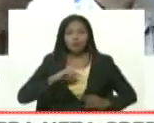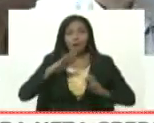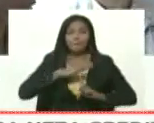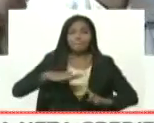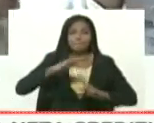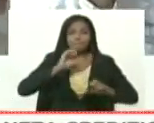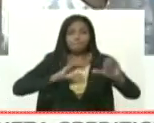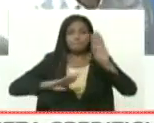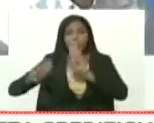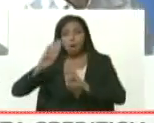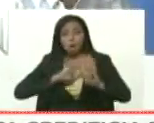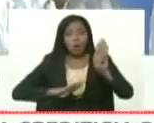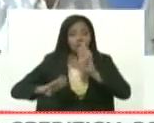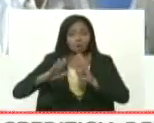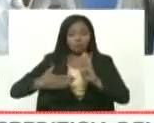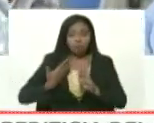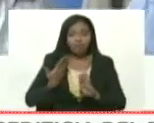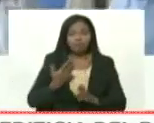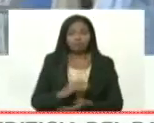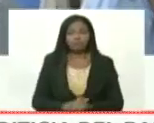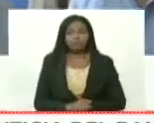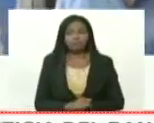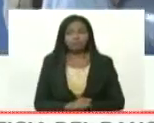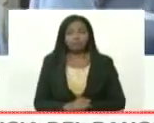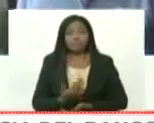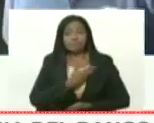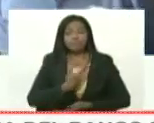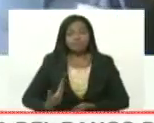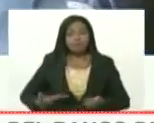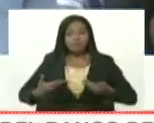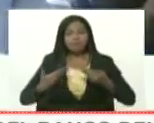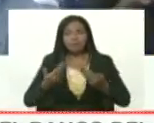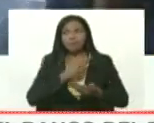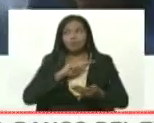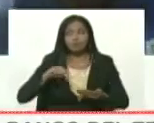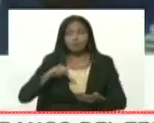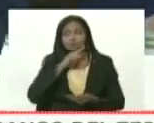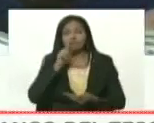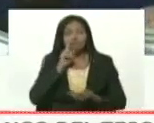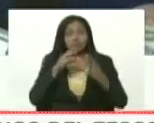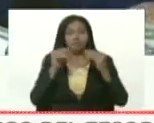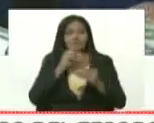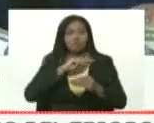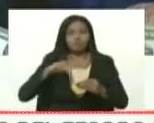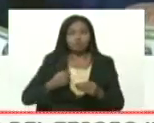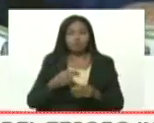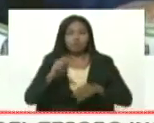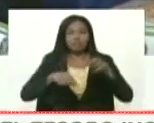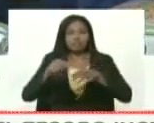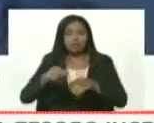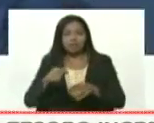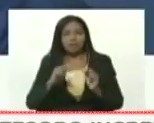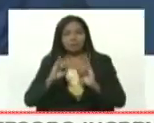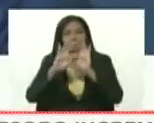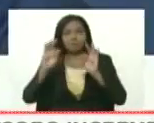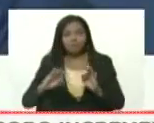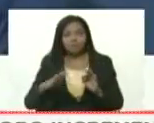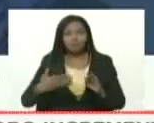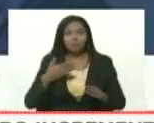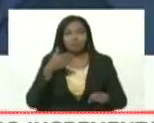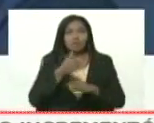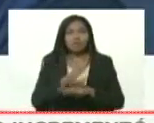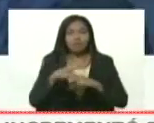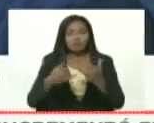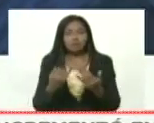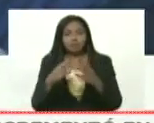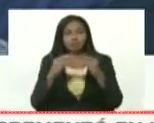biológico. Señor presidente, le regalamos en nombre de los campesinos de Venezuela esa semilla para que usted la siembre por donde quiera que usted vaya en